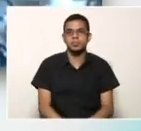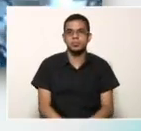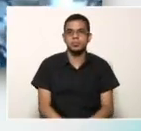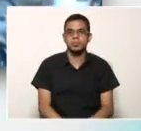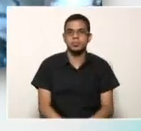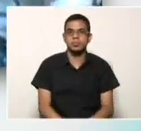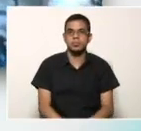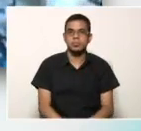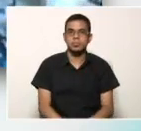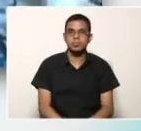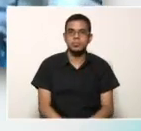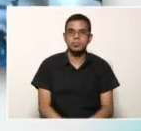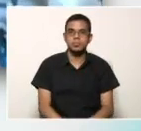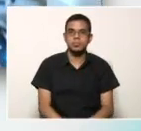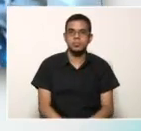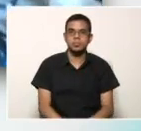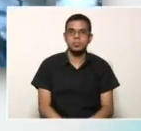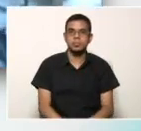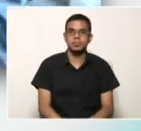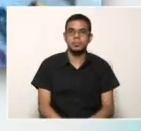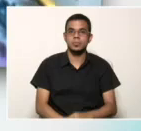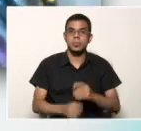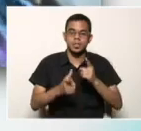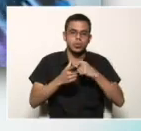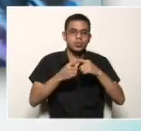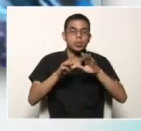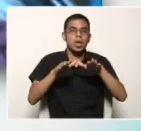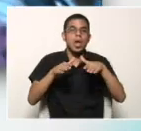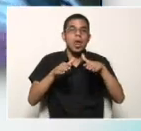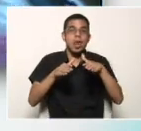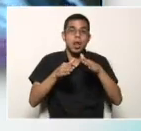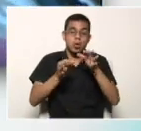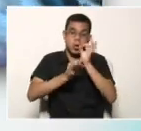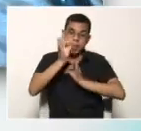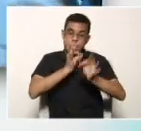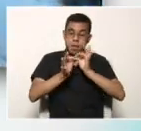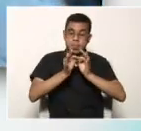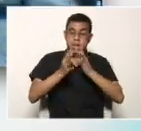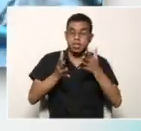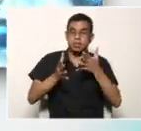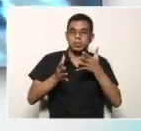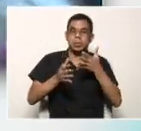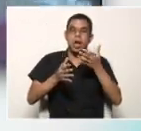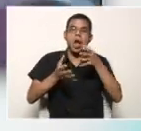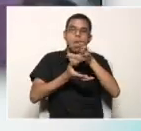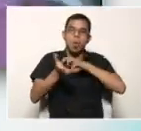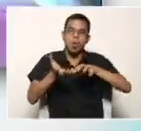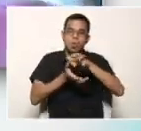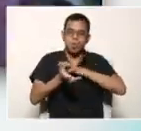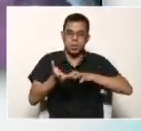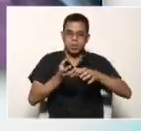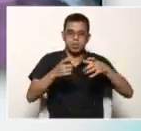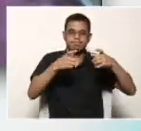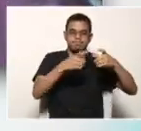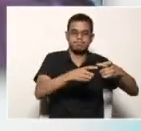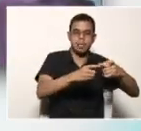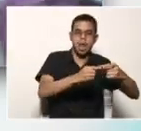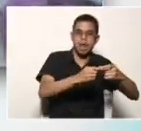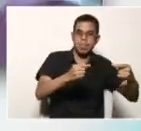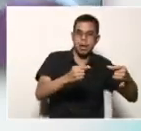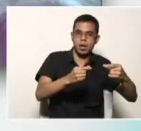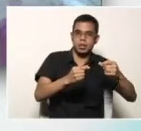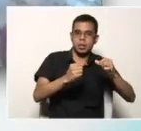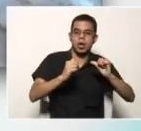tenemos un problema entre el contacto de la tarjeta con los cables de alimentación y la alimentación, ¿verdad? Vamos entonces